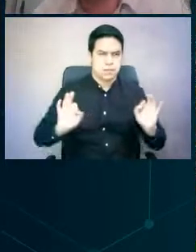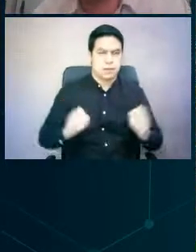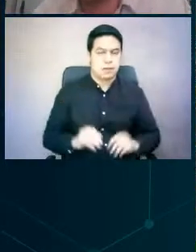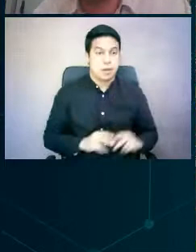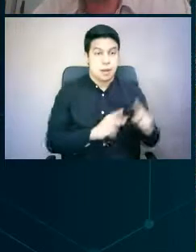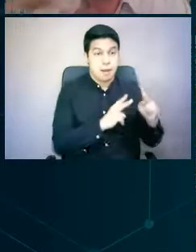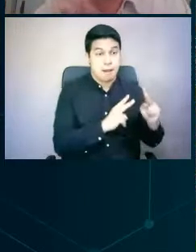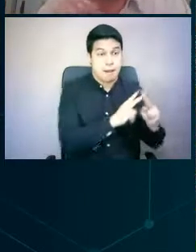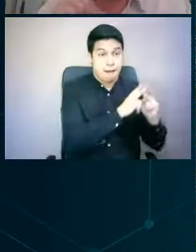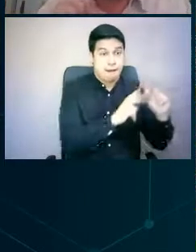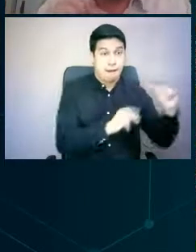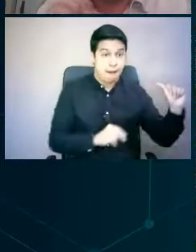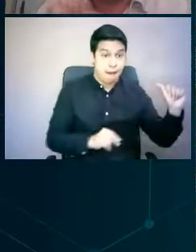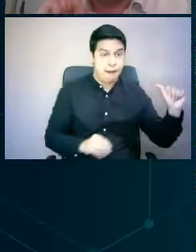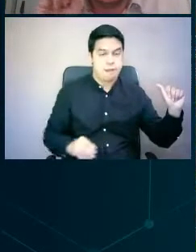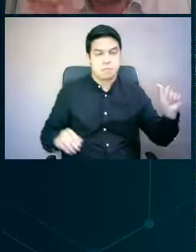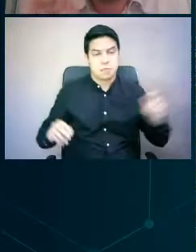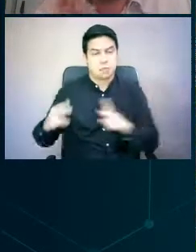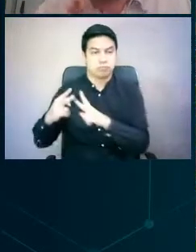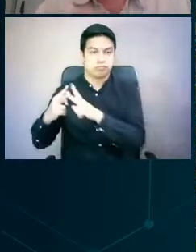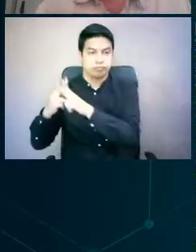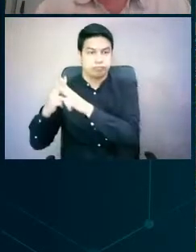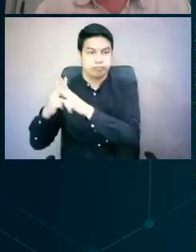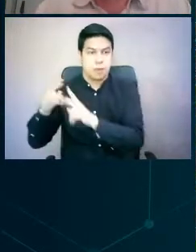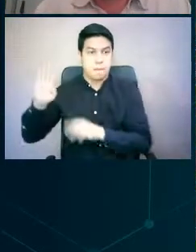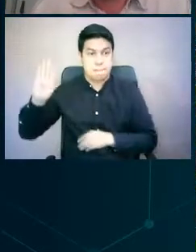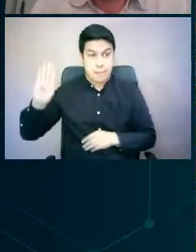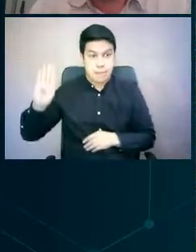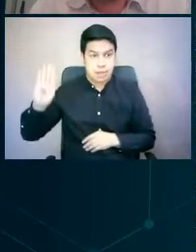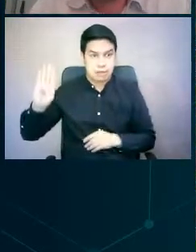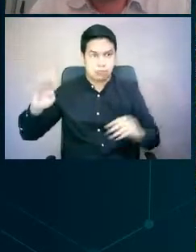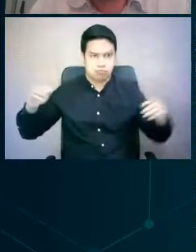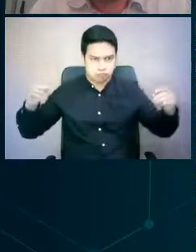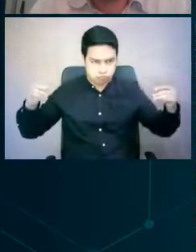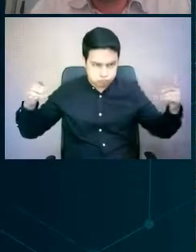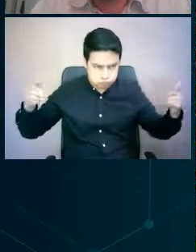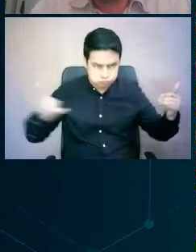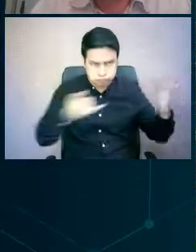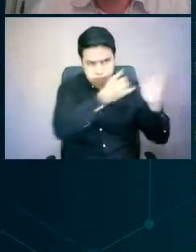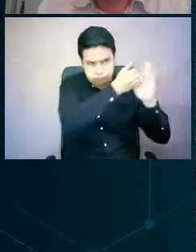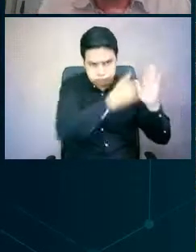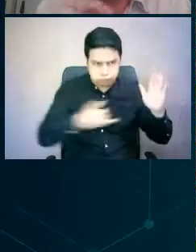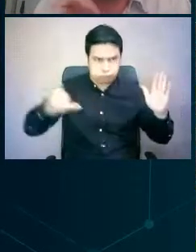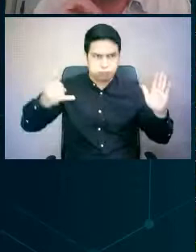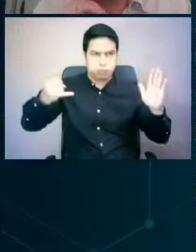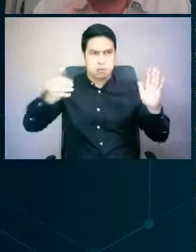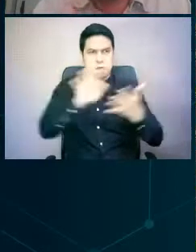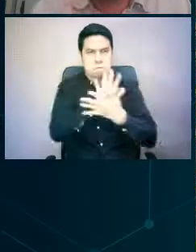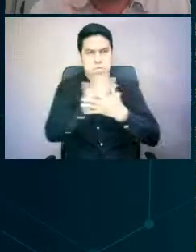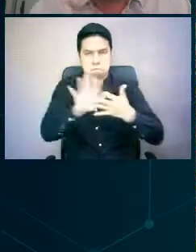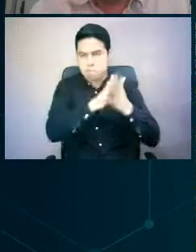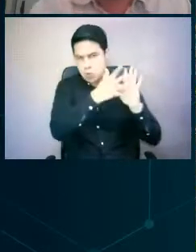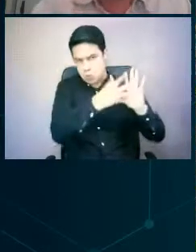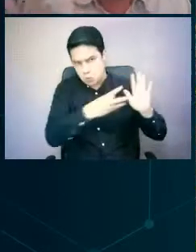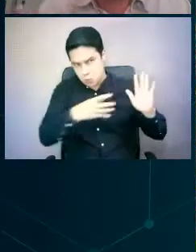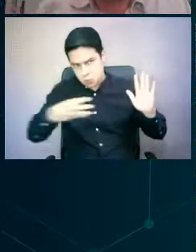vea adecuadamente el relé de la subestación B. También que evalúo, no solamente